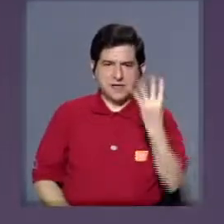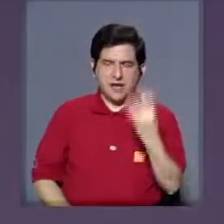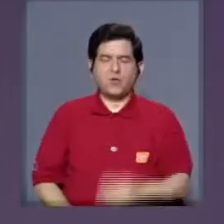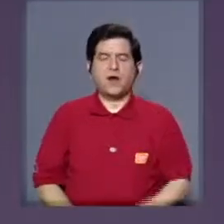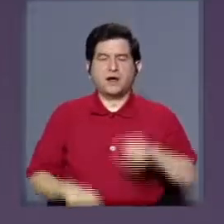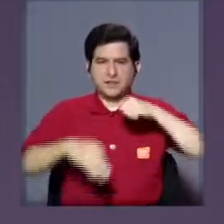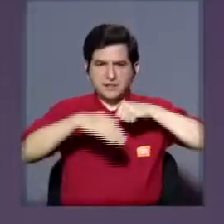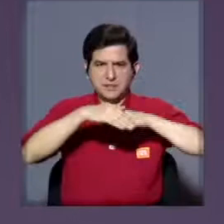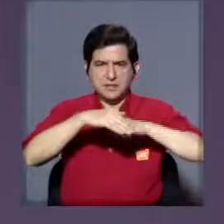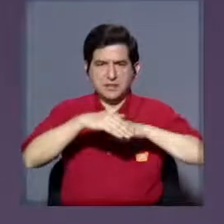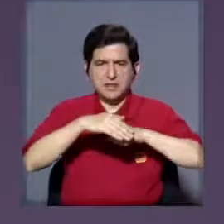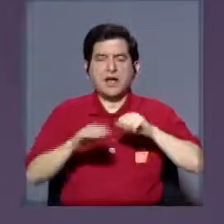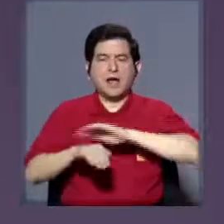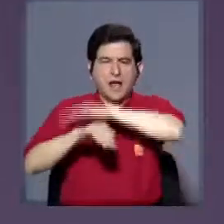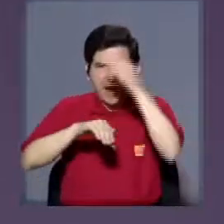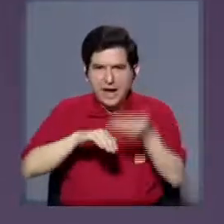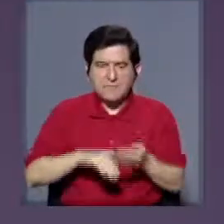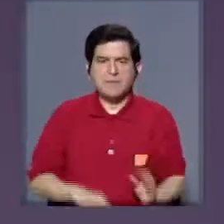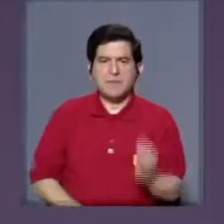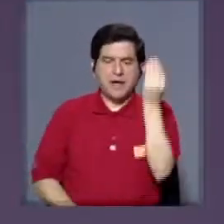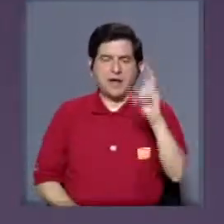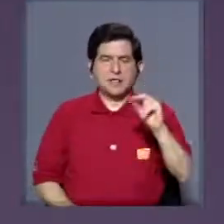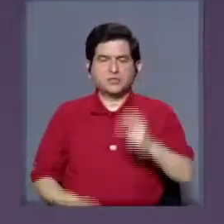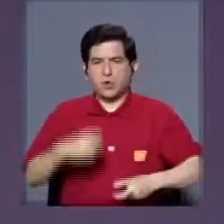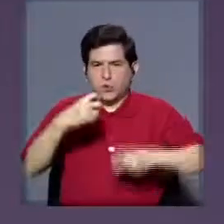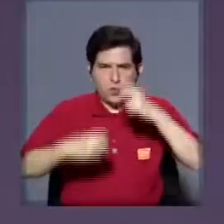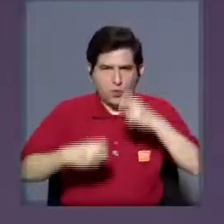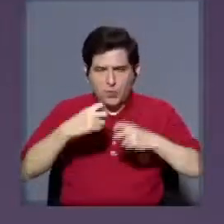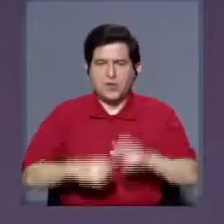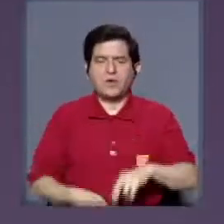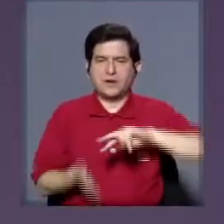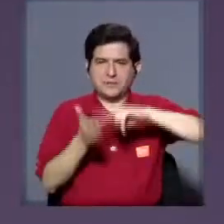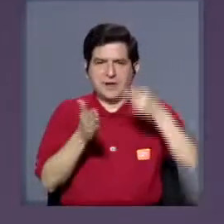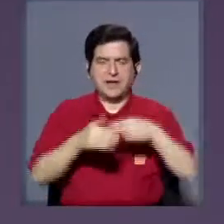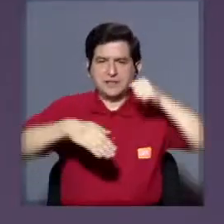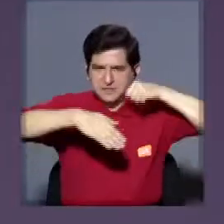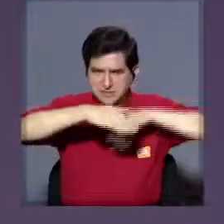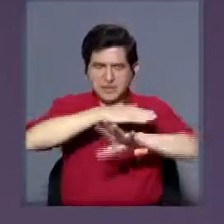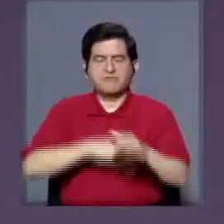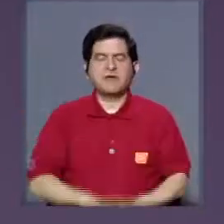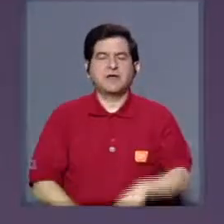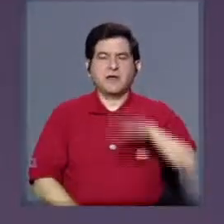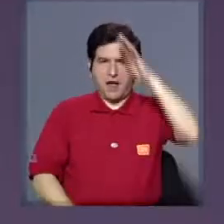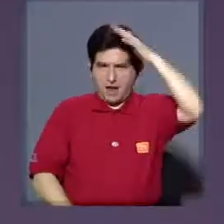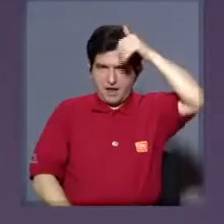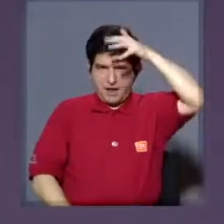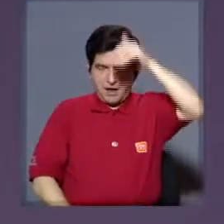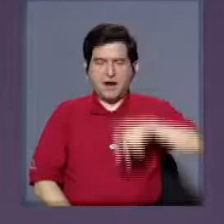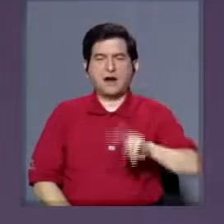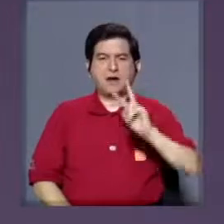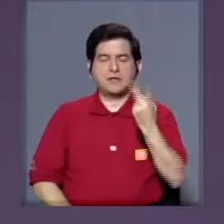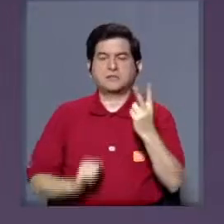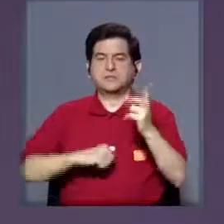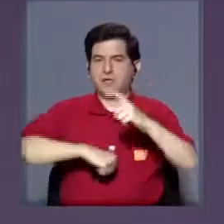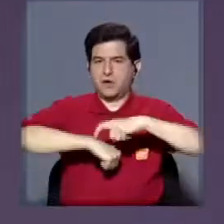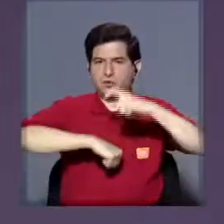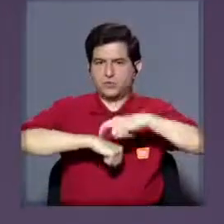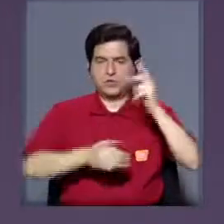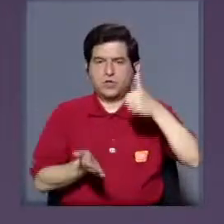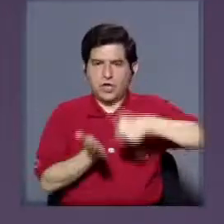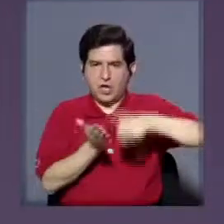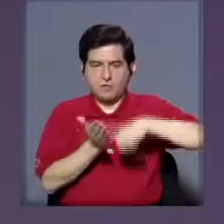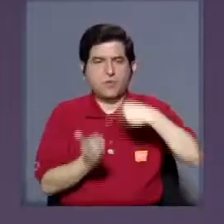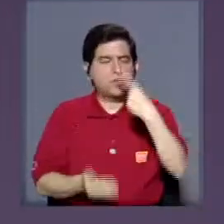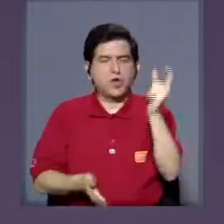embarazo adolescente no es un hecho grave para un aborto y dice que carlos alvarado en la segunda ronda prometió